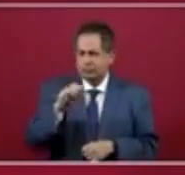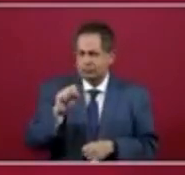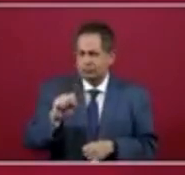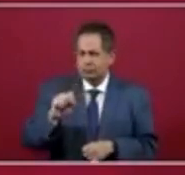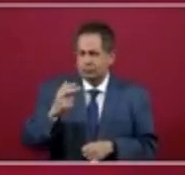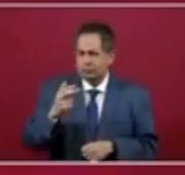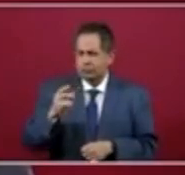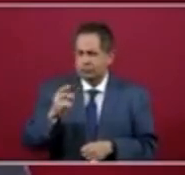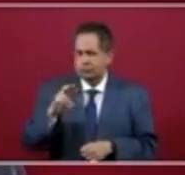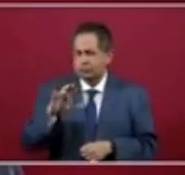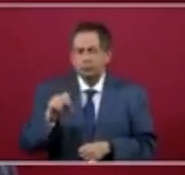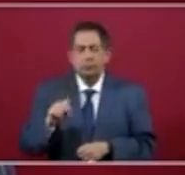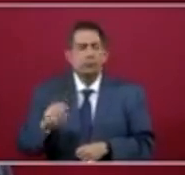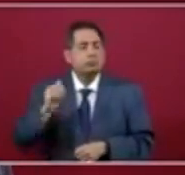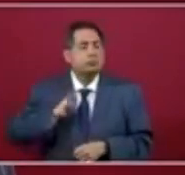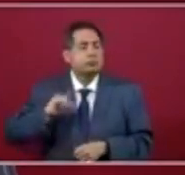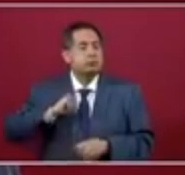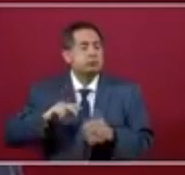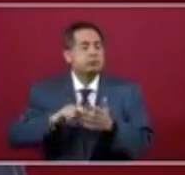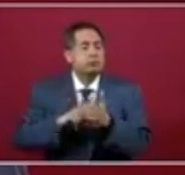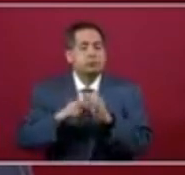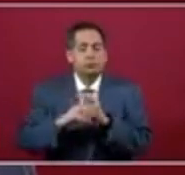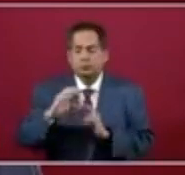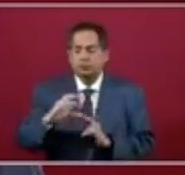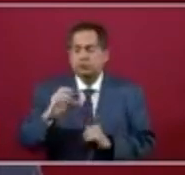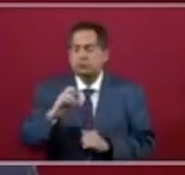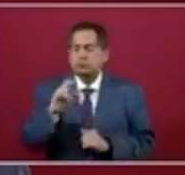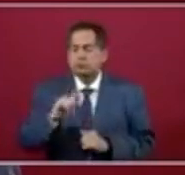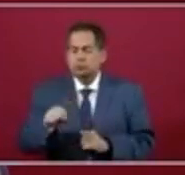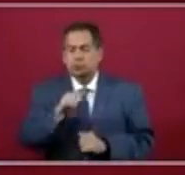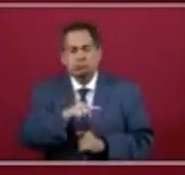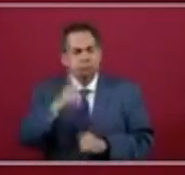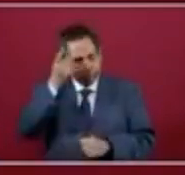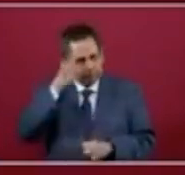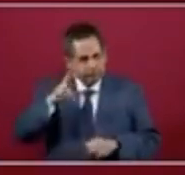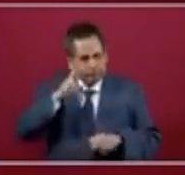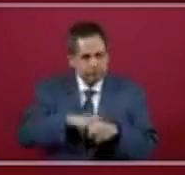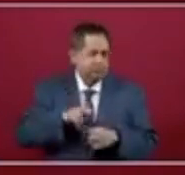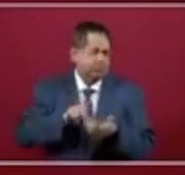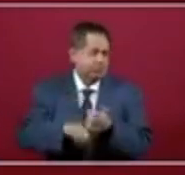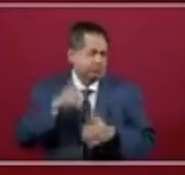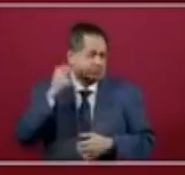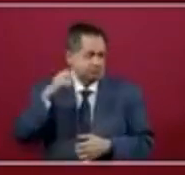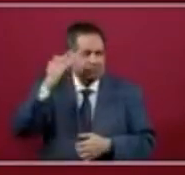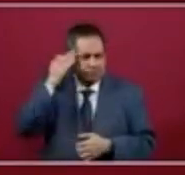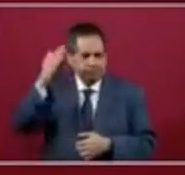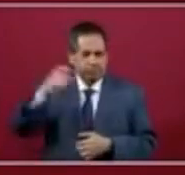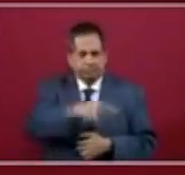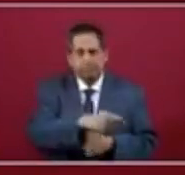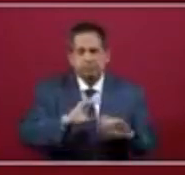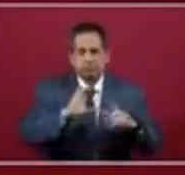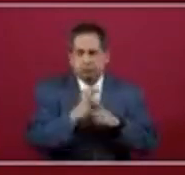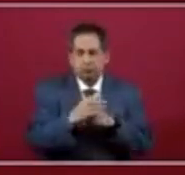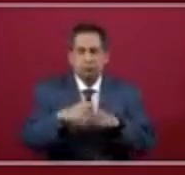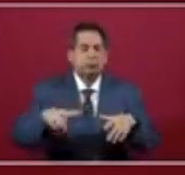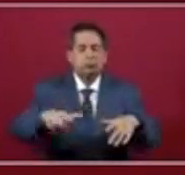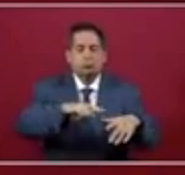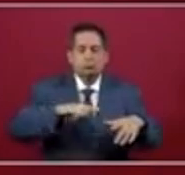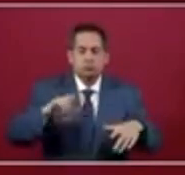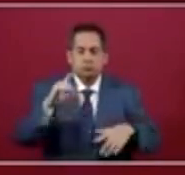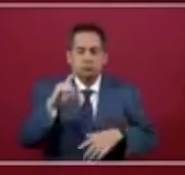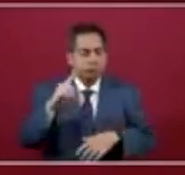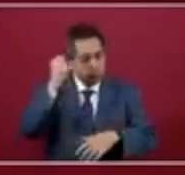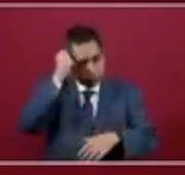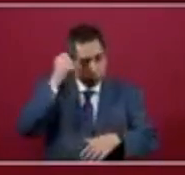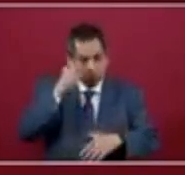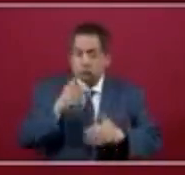y el ingeniero Cruzan fue durante mucho tiempo el director de esa comisión del lago de Texcoco y se avanzó